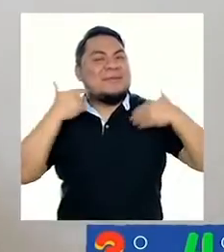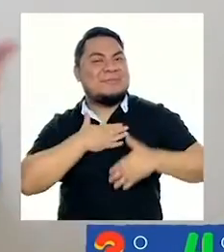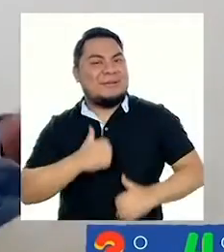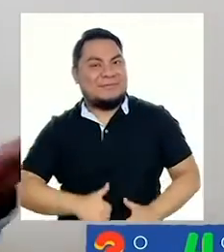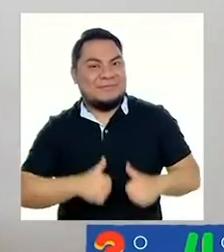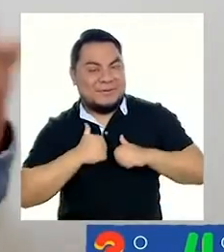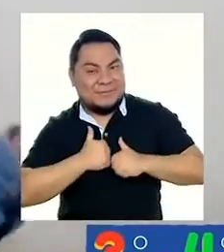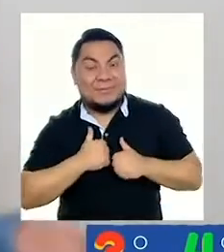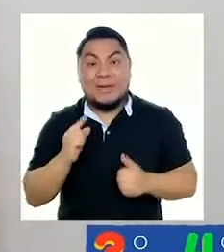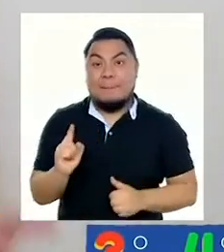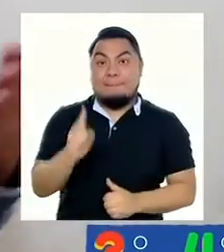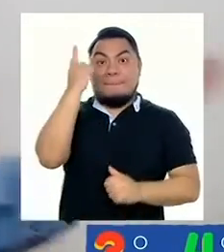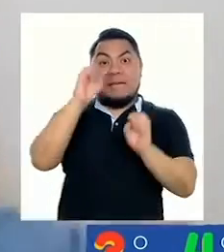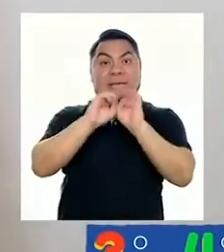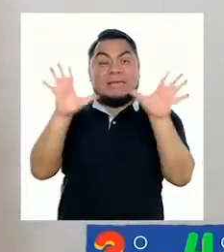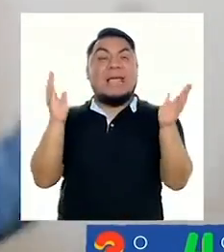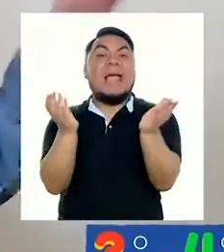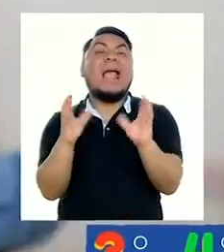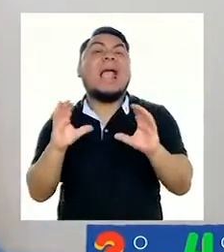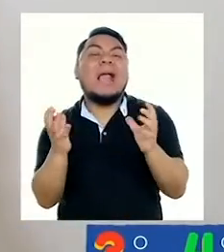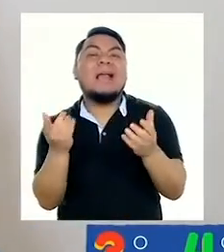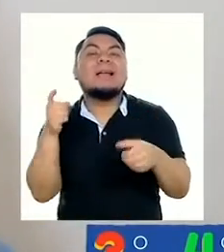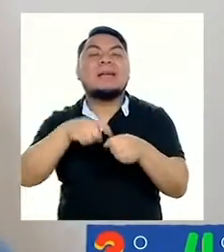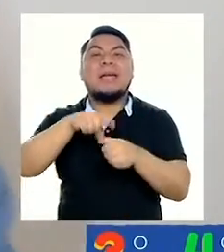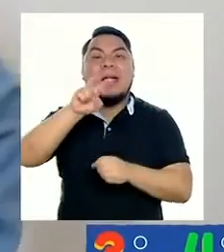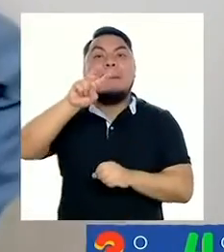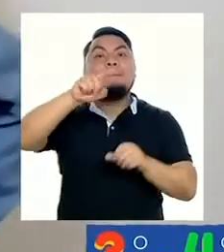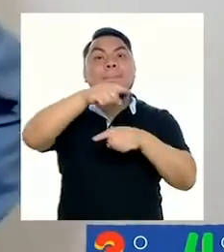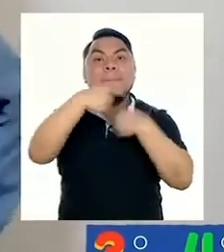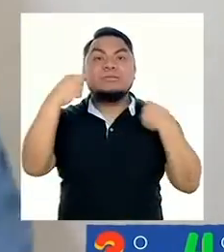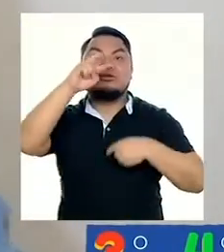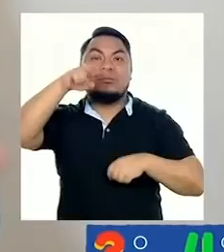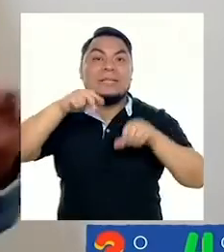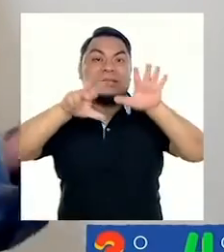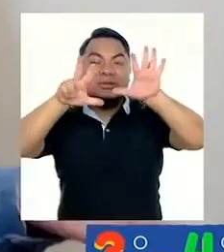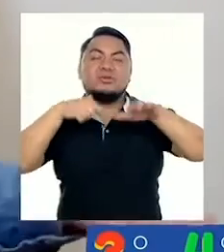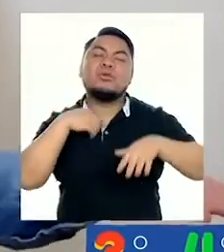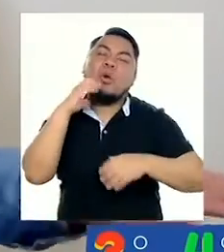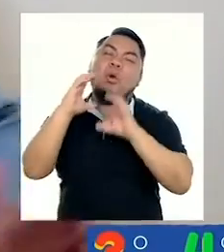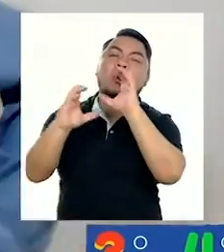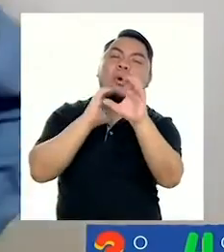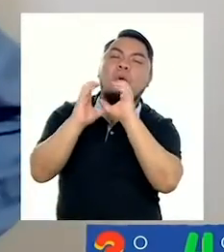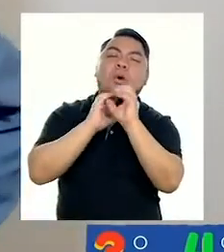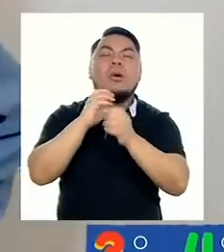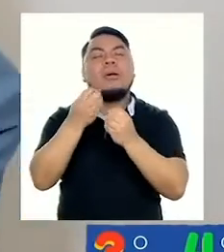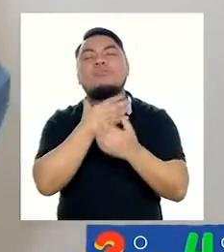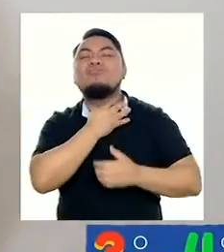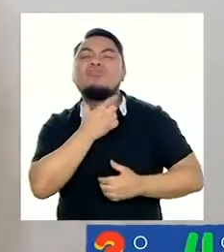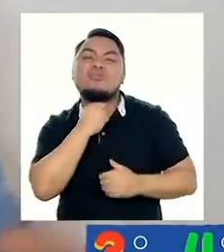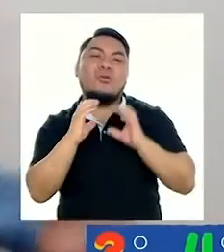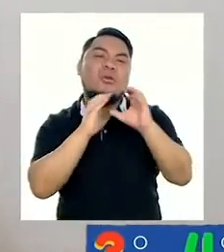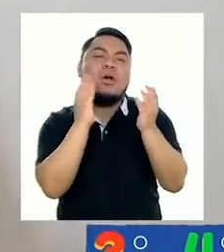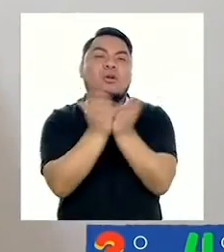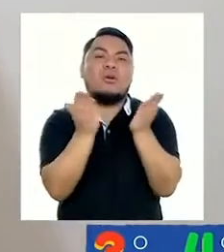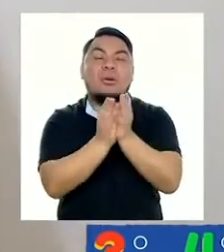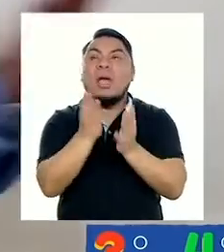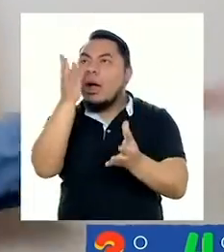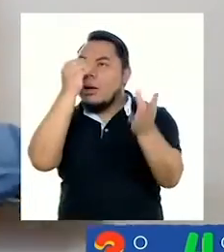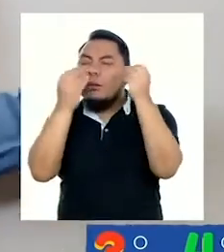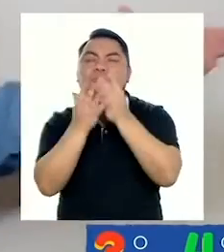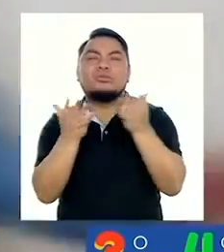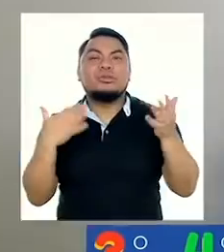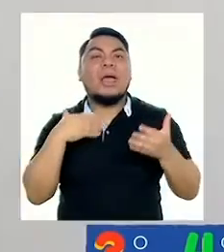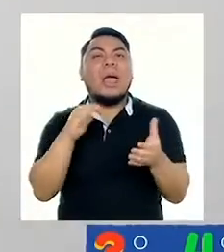Mi primer día de clase fue en marzo de 2018. Me gustó conversar el colegio porque aprendí muchas cosas y